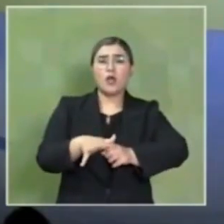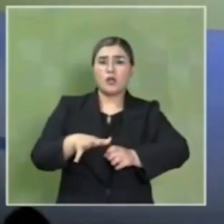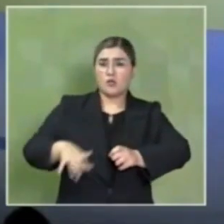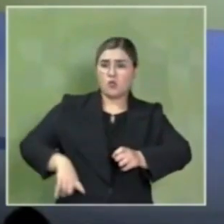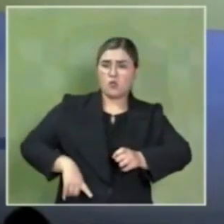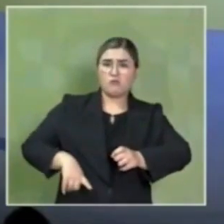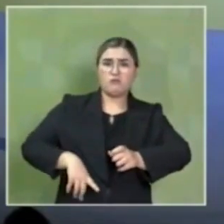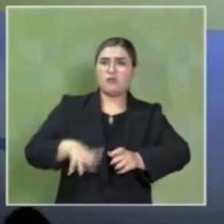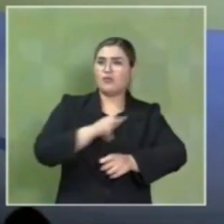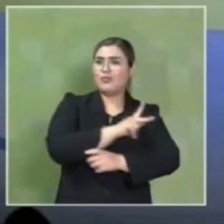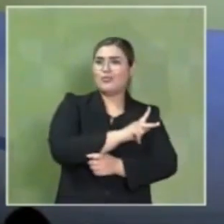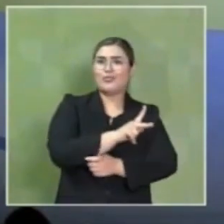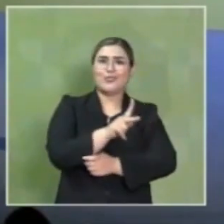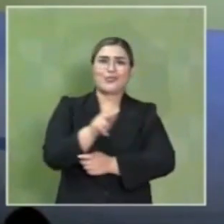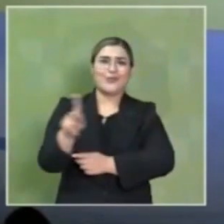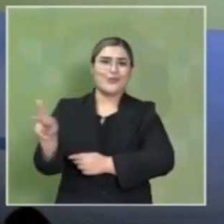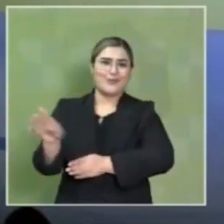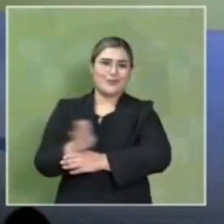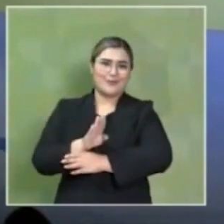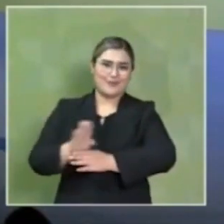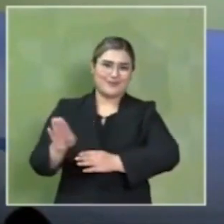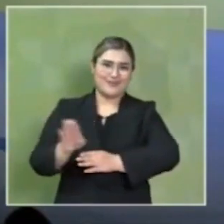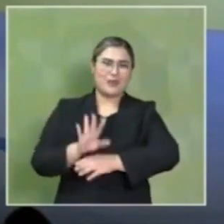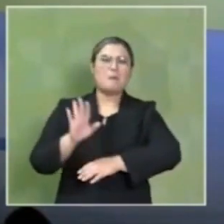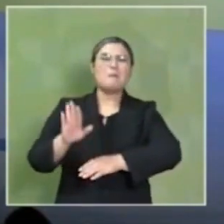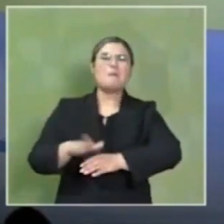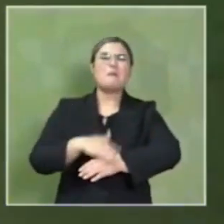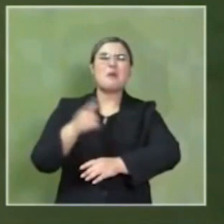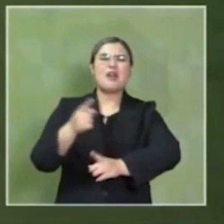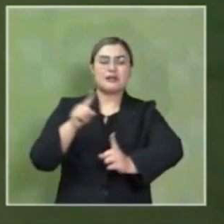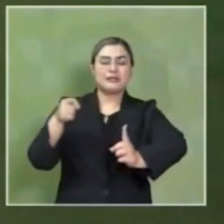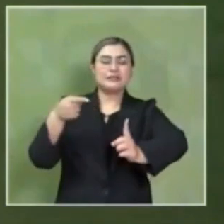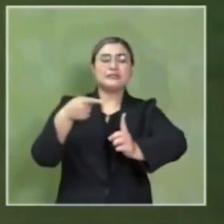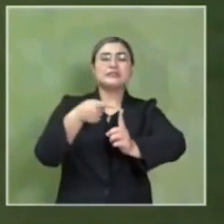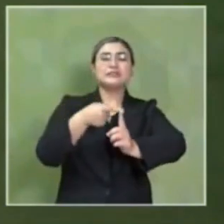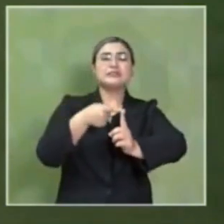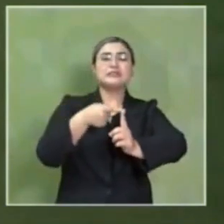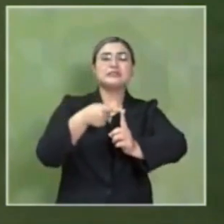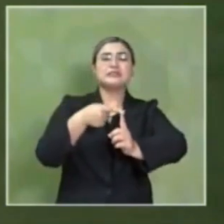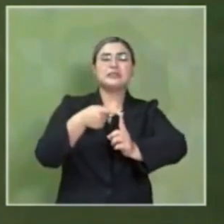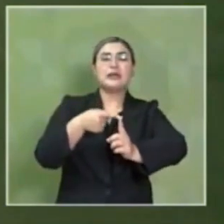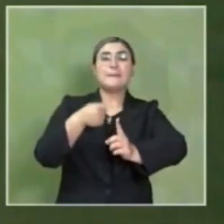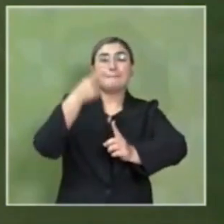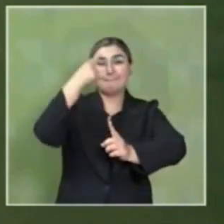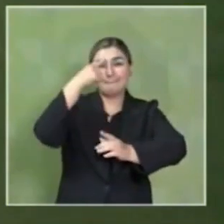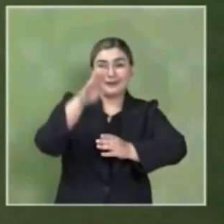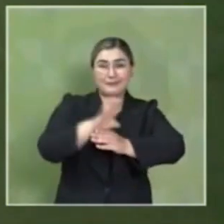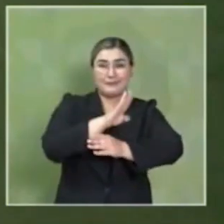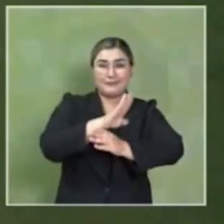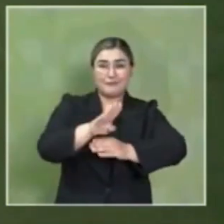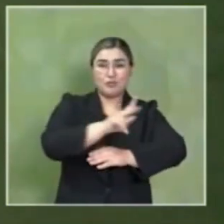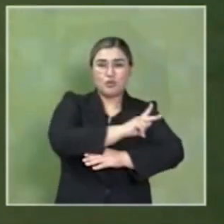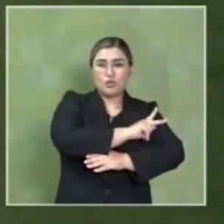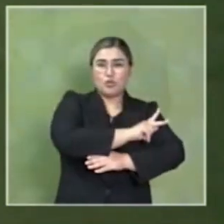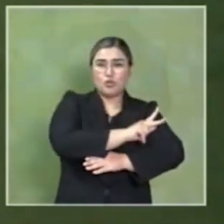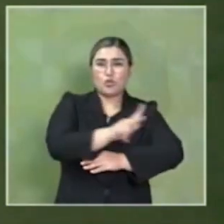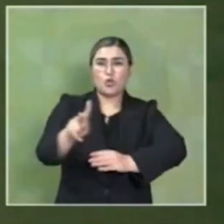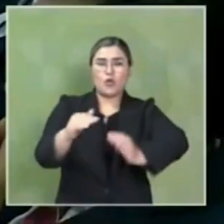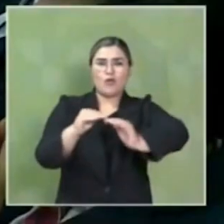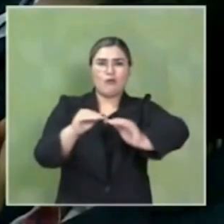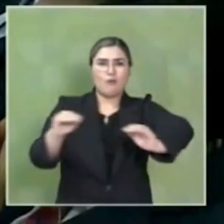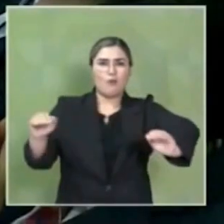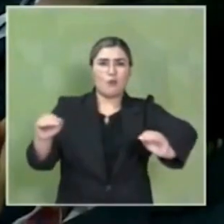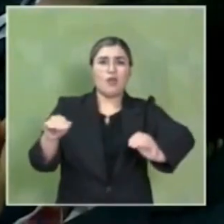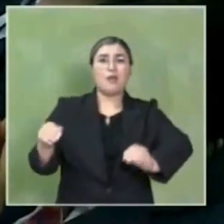tierra al neoliberalismo, le echó tierra a los de antes. Y, este, por